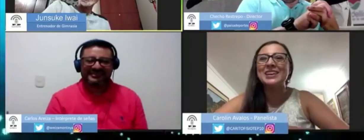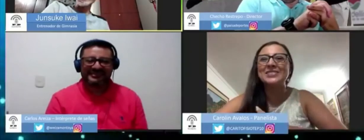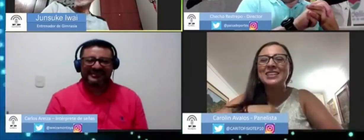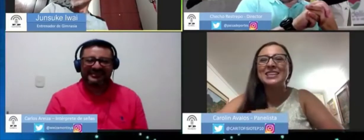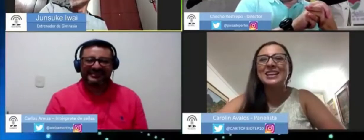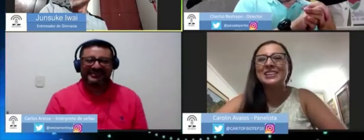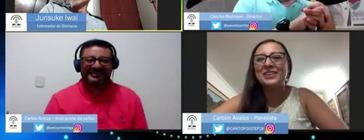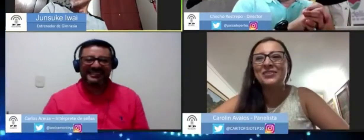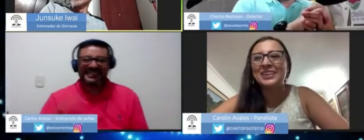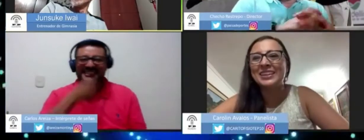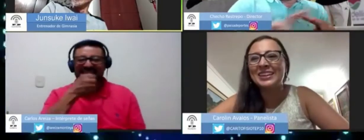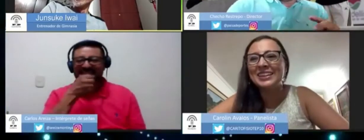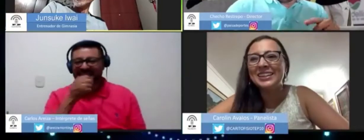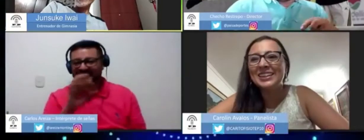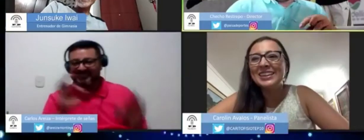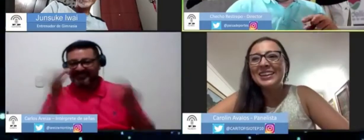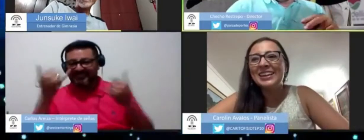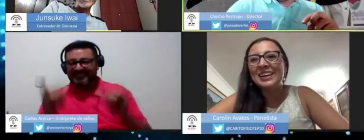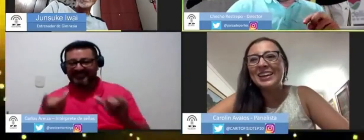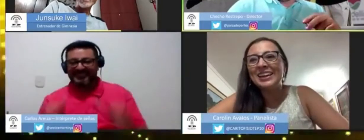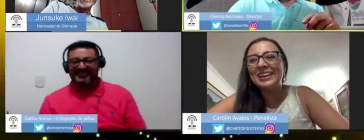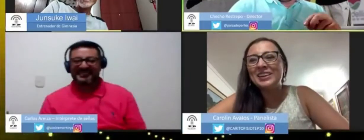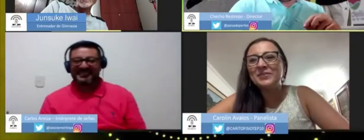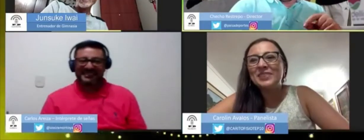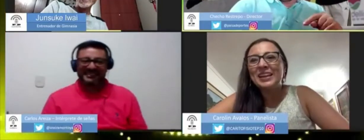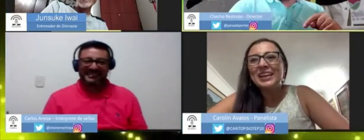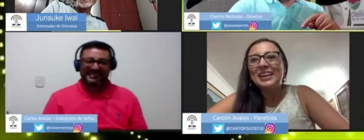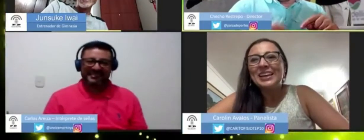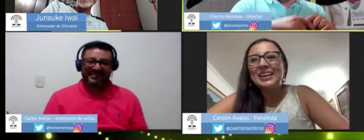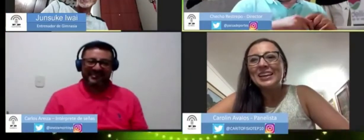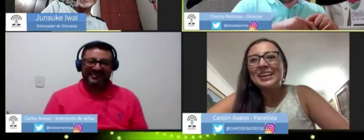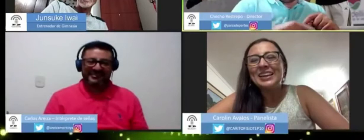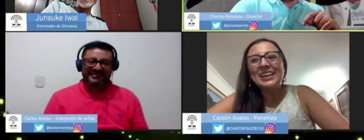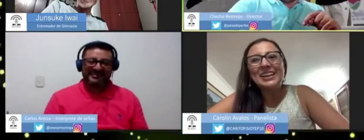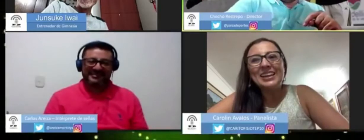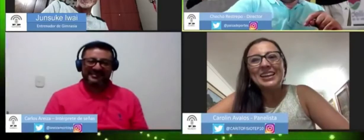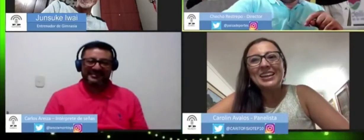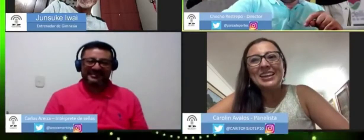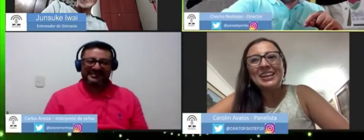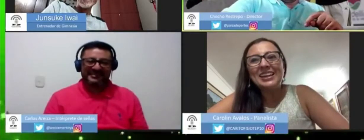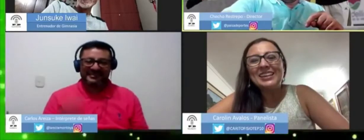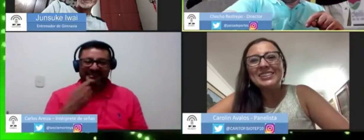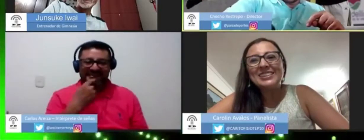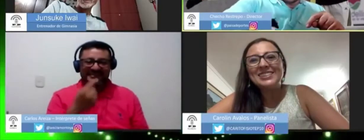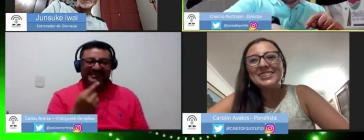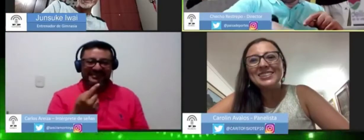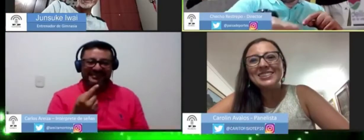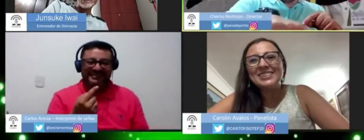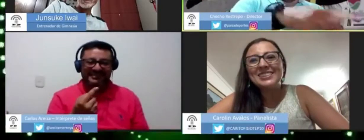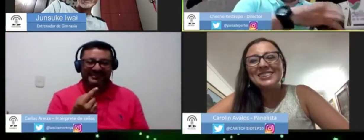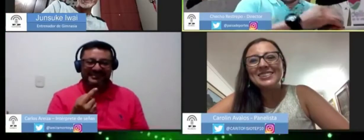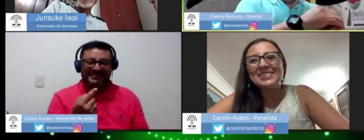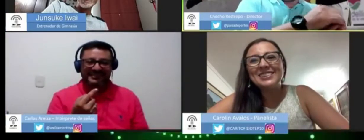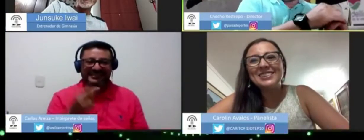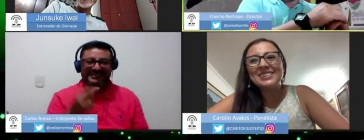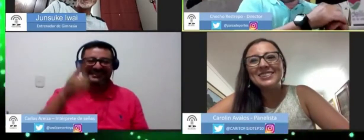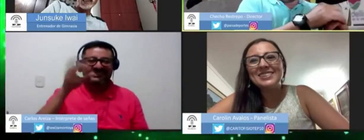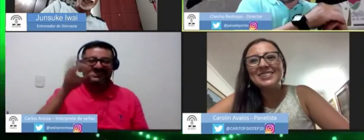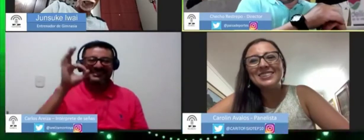que nos estamos oiga, al final. Ya vamos bien, pero la magia de la televisión, vea, salió por acá en un cuadro y ya está en el